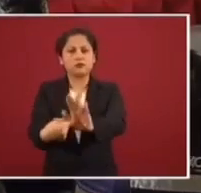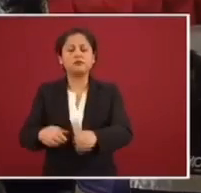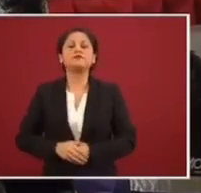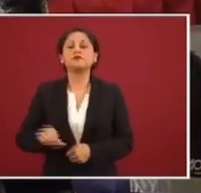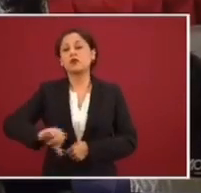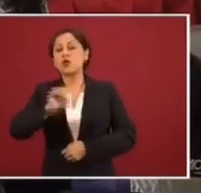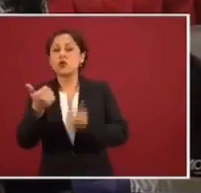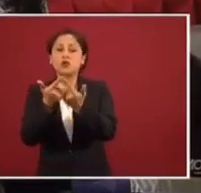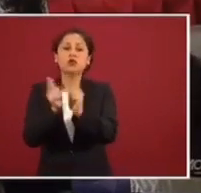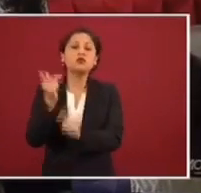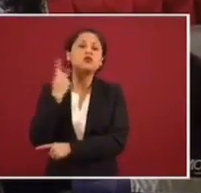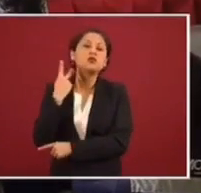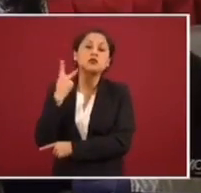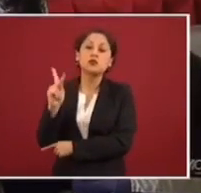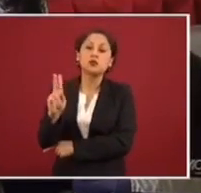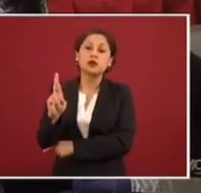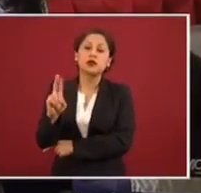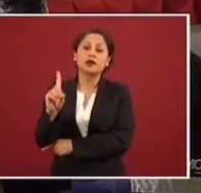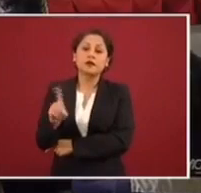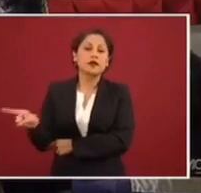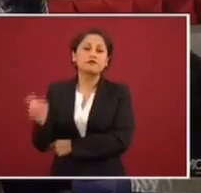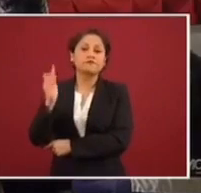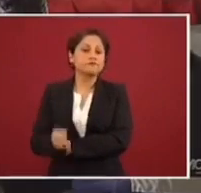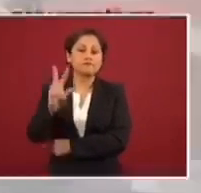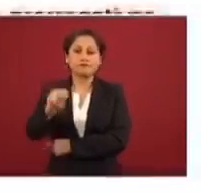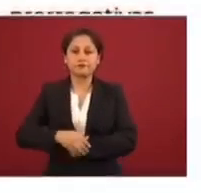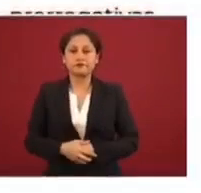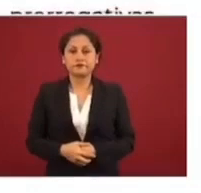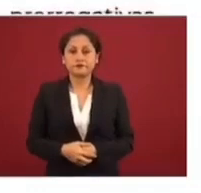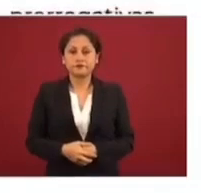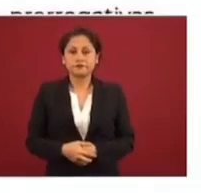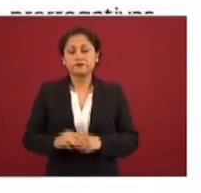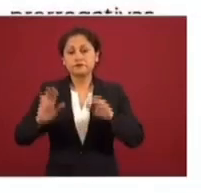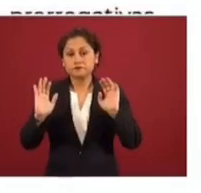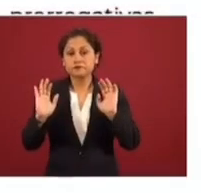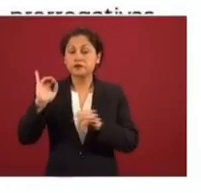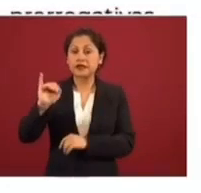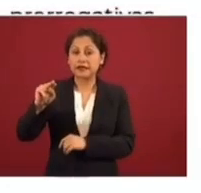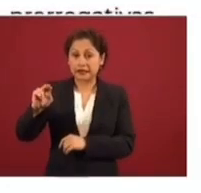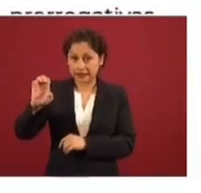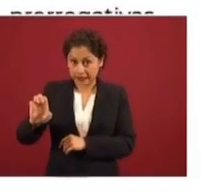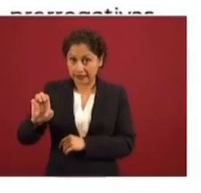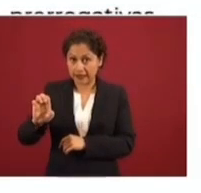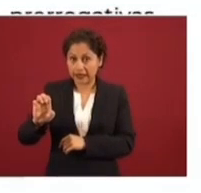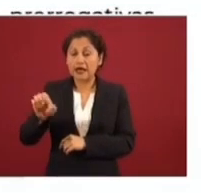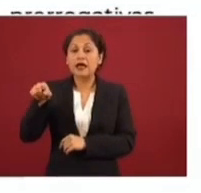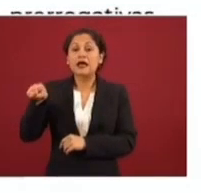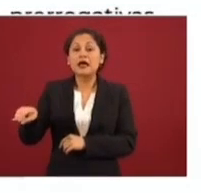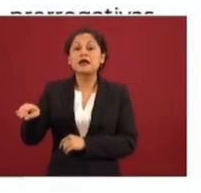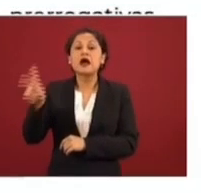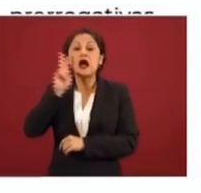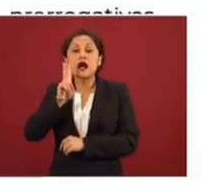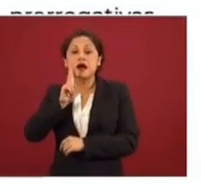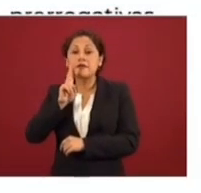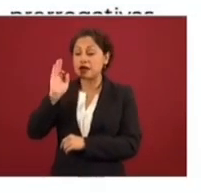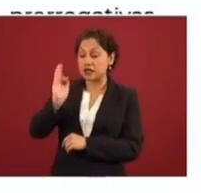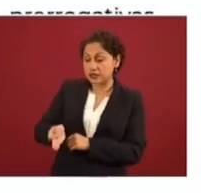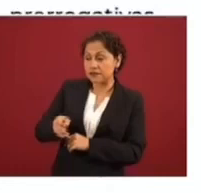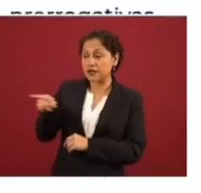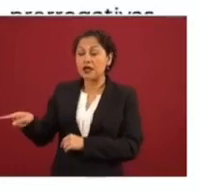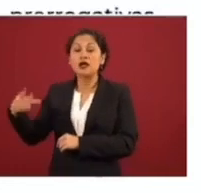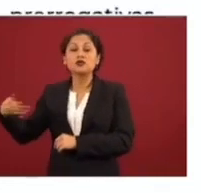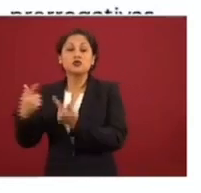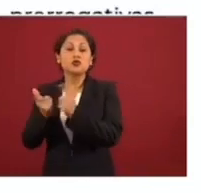acepta devolver la mitad de sus prerrogativas. Preguntará al INE si puede entregar donaciones en especie a